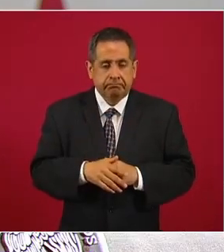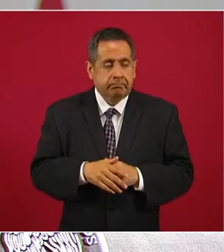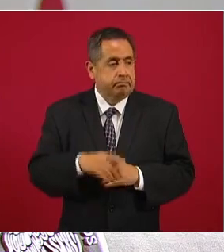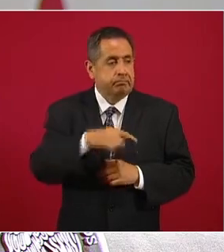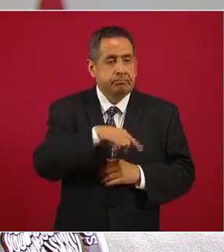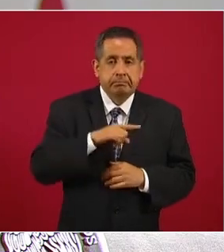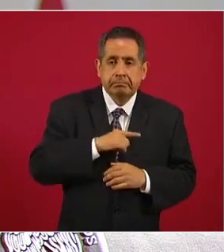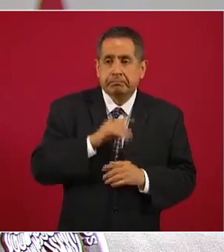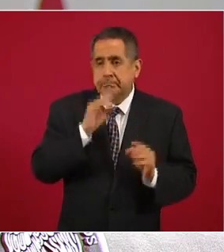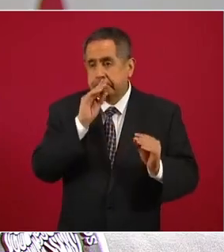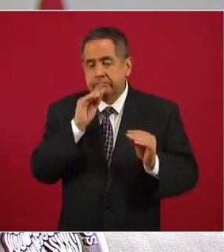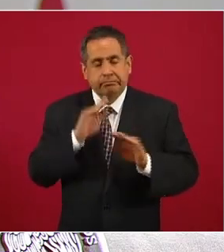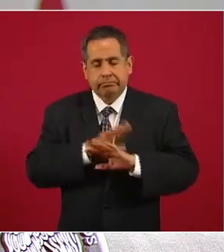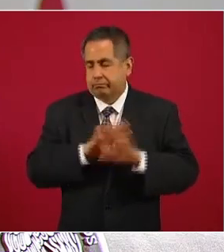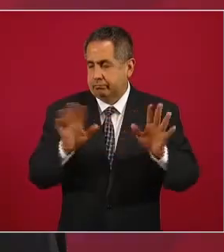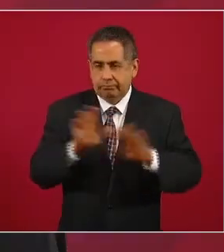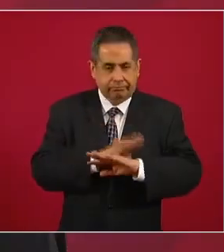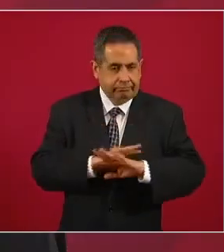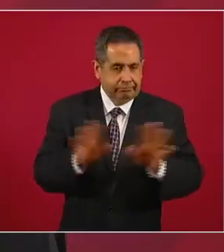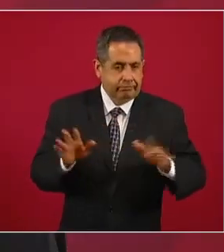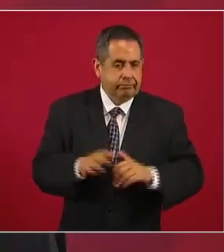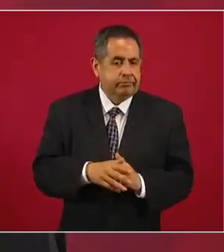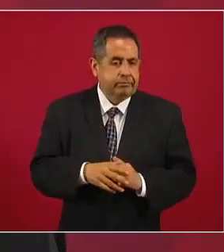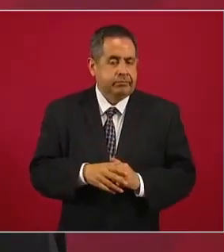silencio cómplice,